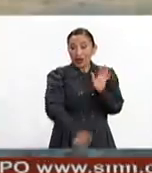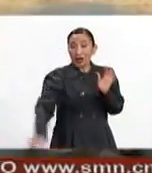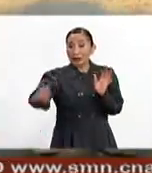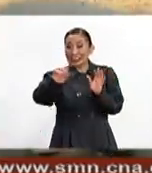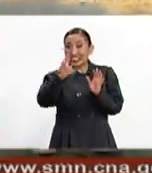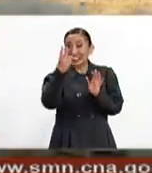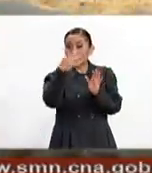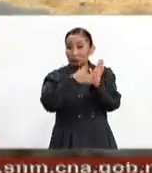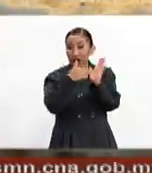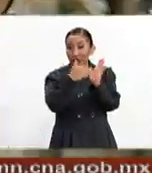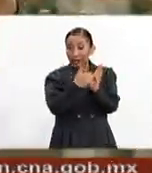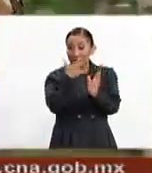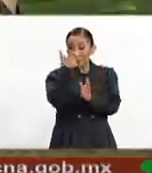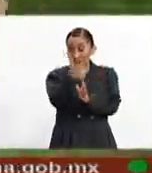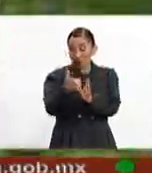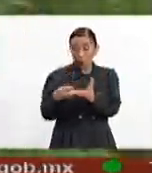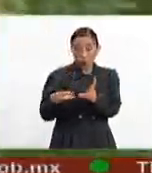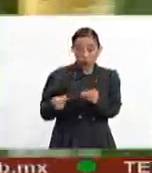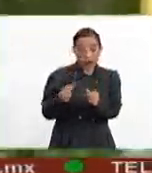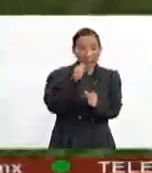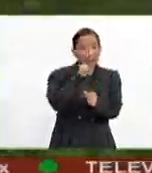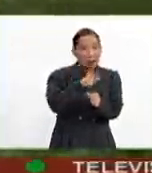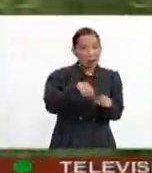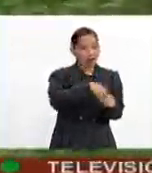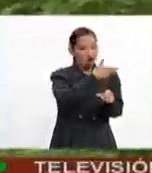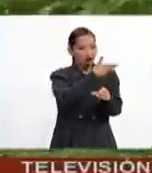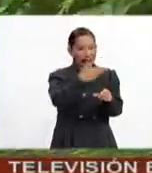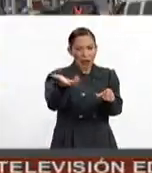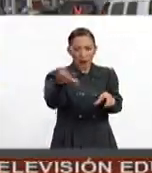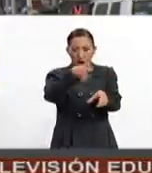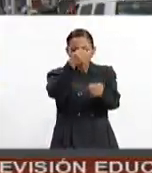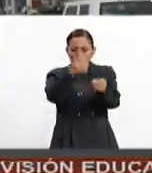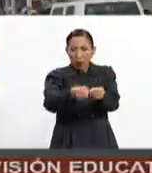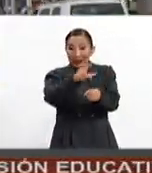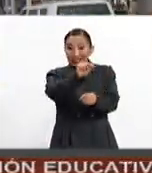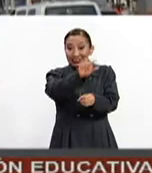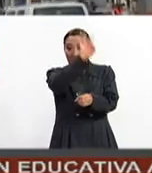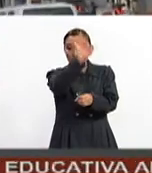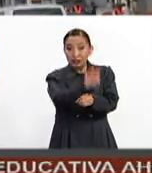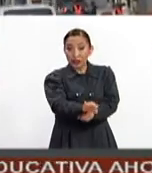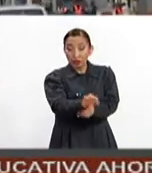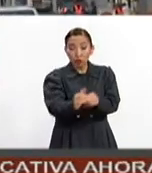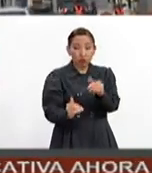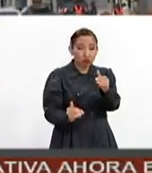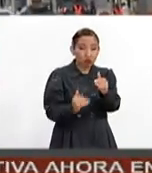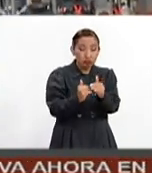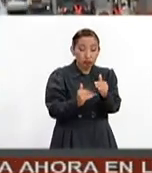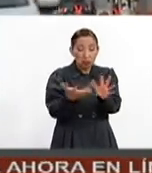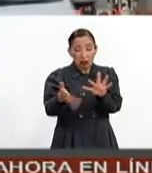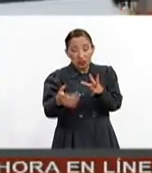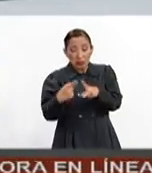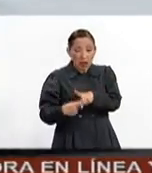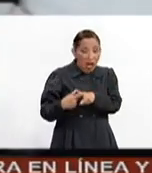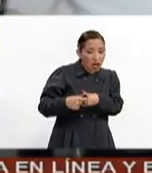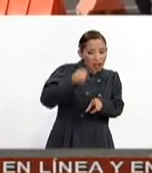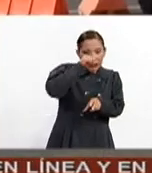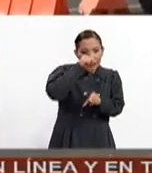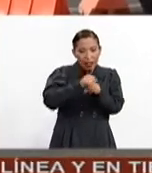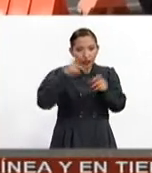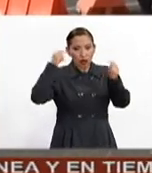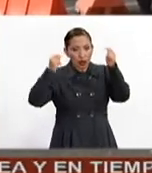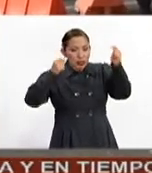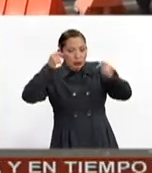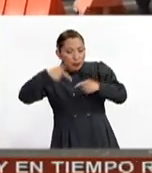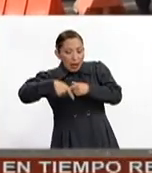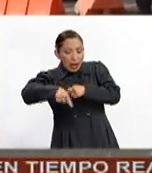millones de pesos, así como una ocupación hotelera promedio del 70%, es la estimación que tiene la Secretaría de